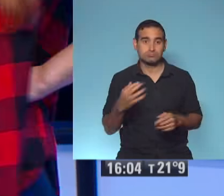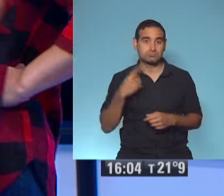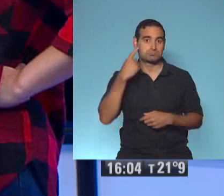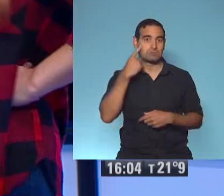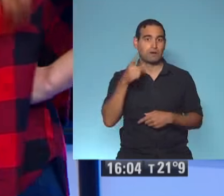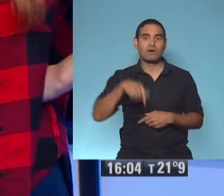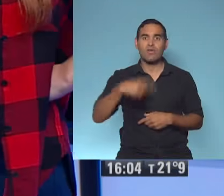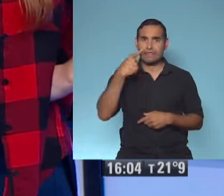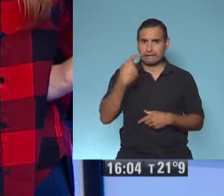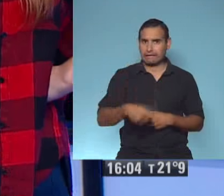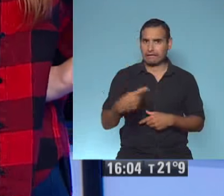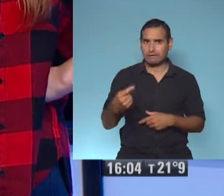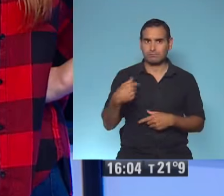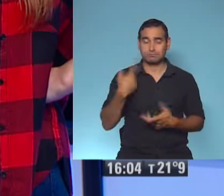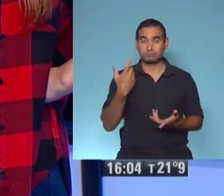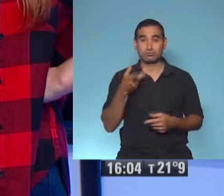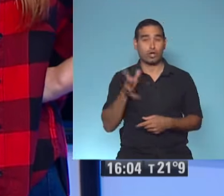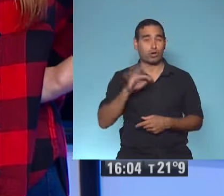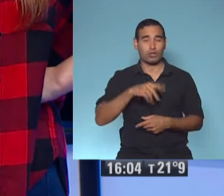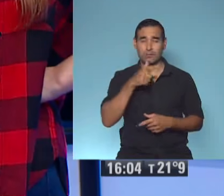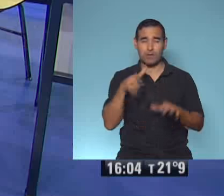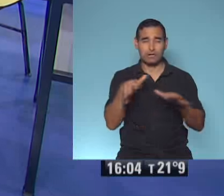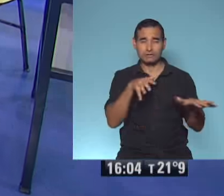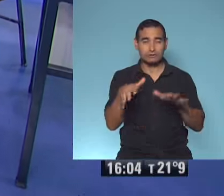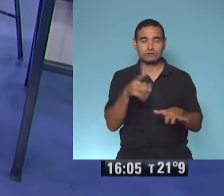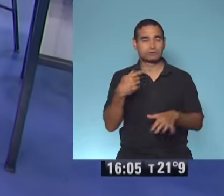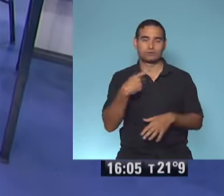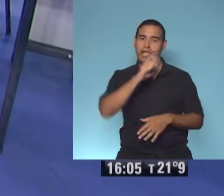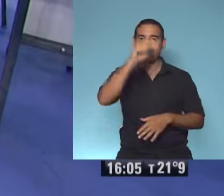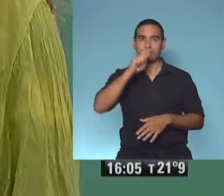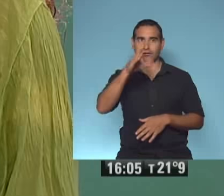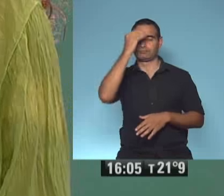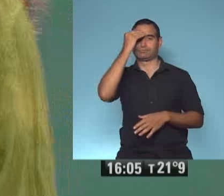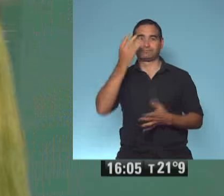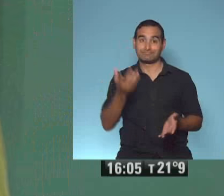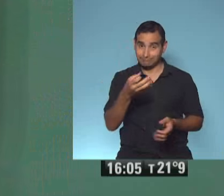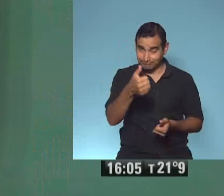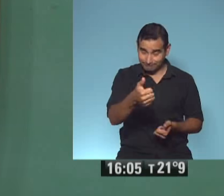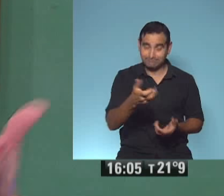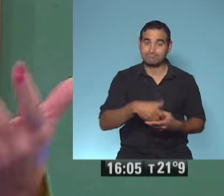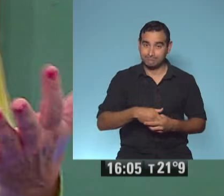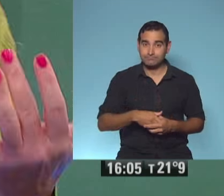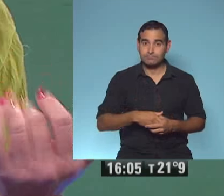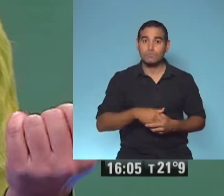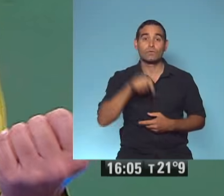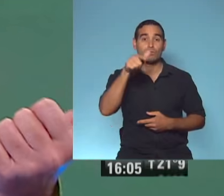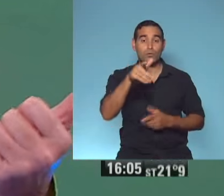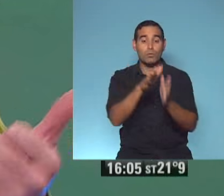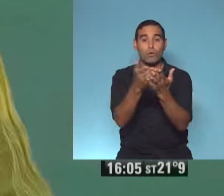saber qué día es hoy, porque con esto de que todos los días son parecidos, necesito escribirlo en algún lado. Bien, Mau. Entonces, traigan